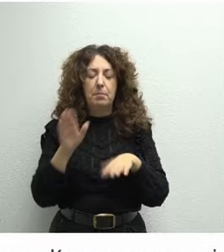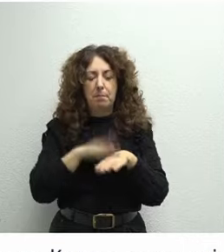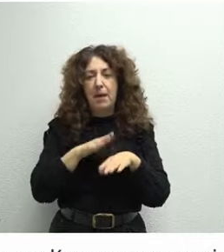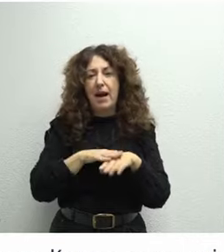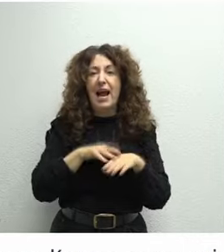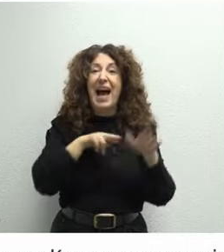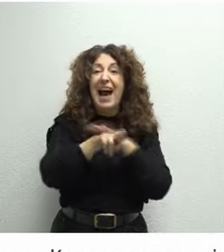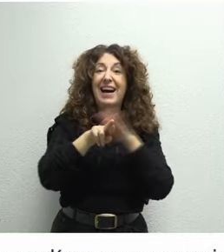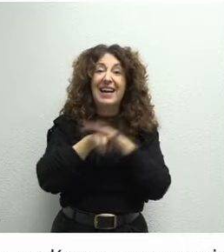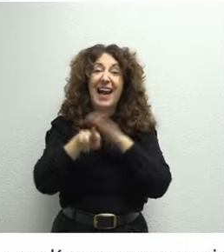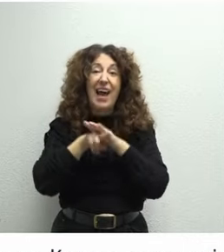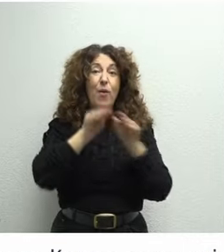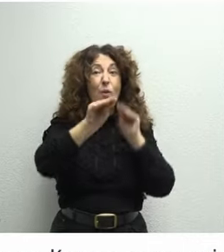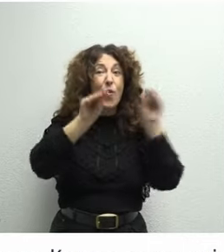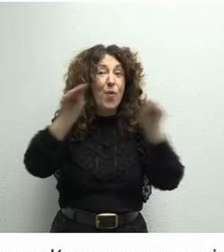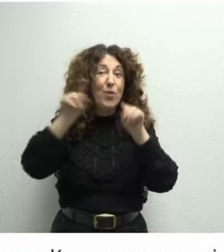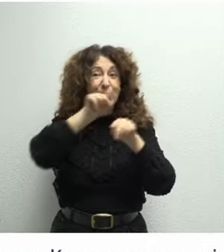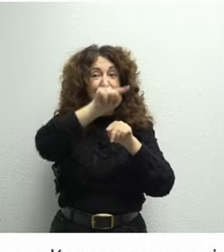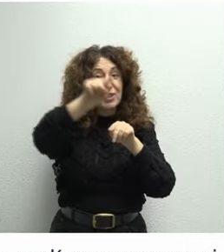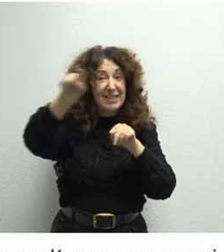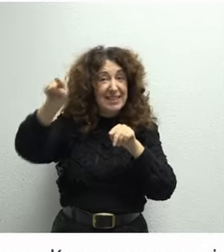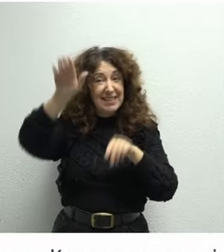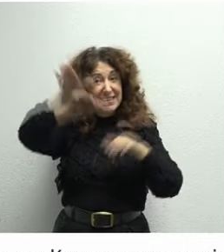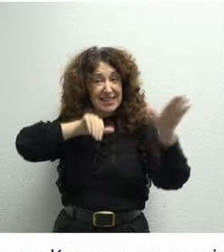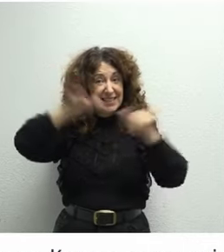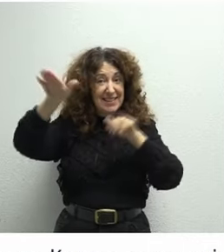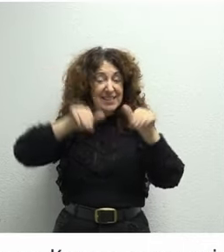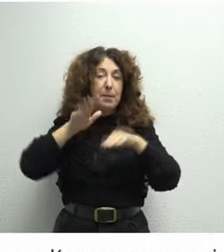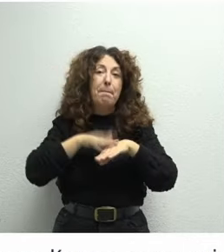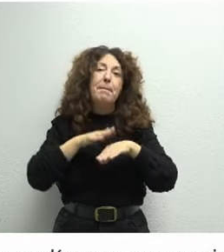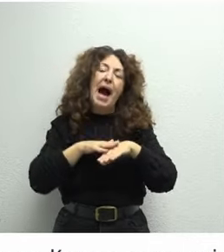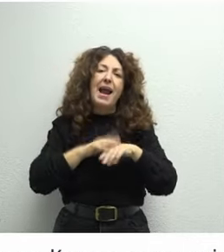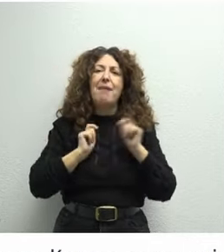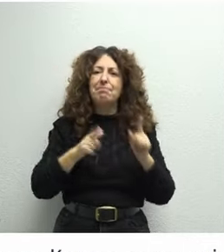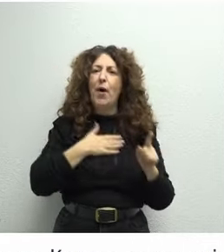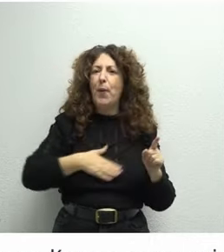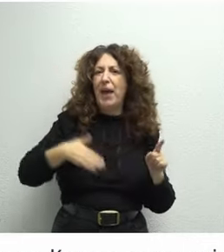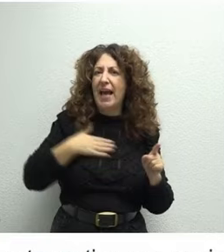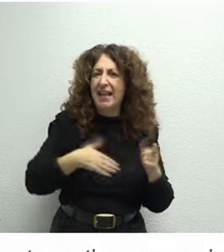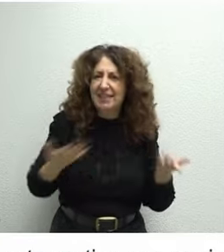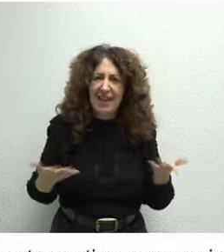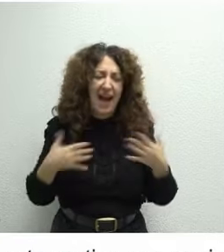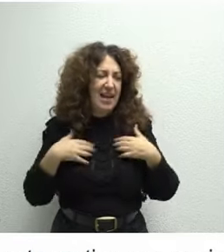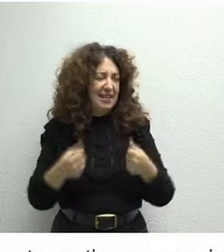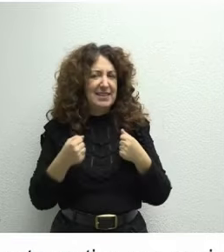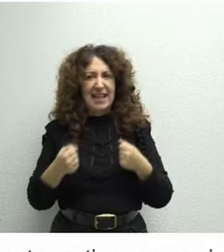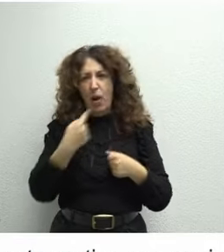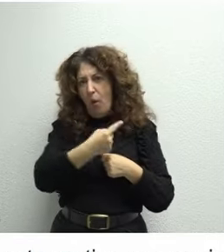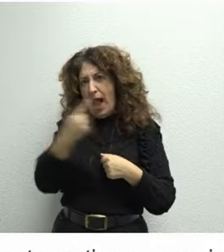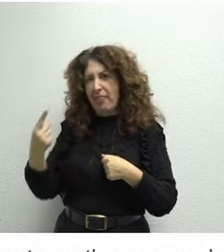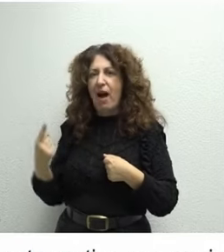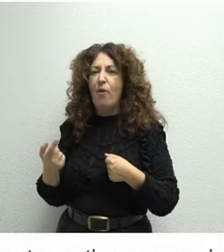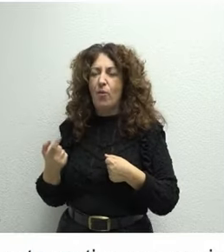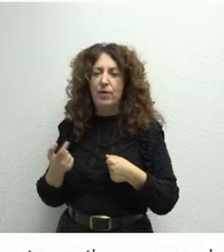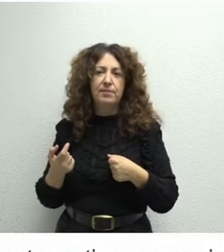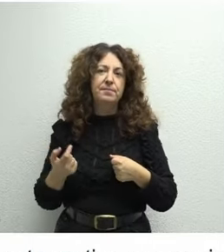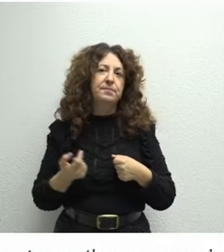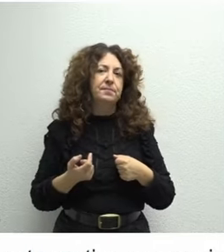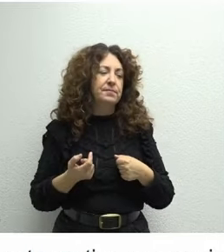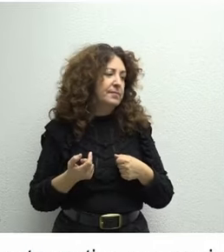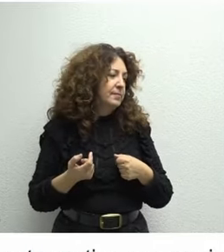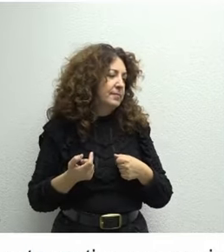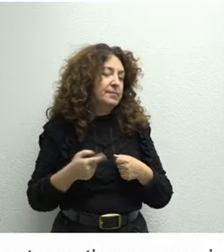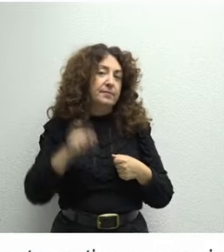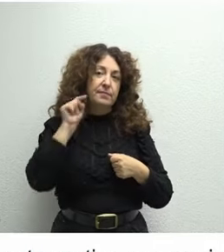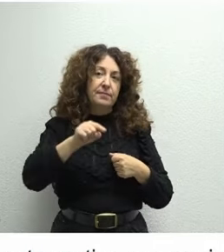recursos de la comunidad que de una manera o de otra pues intervienen en este bienestar y en la salud de cada uno de nosotros no Y ahí